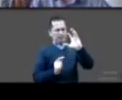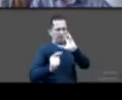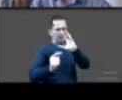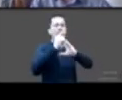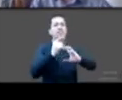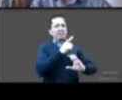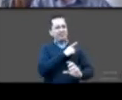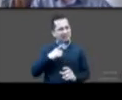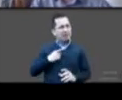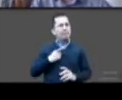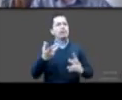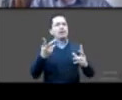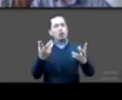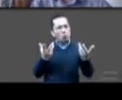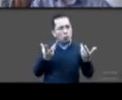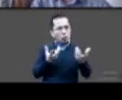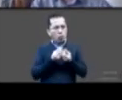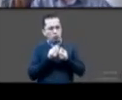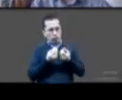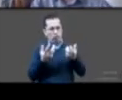implicados en la investigación.